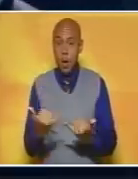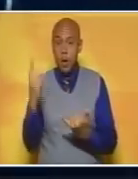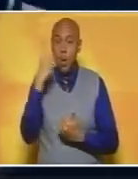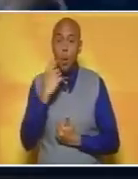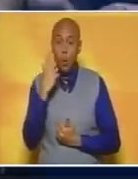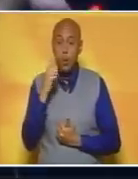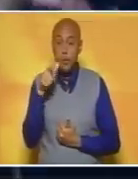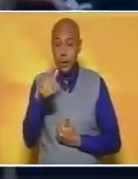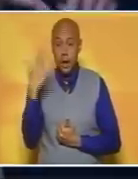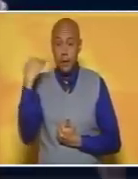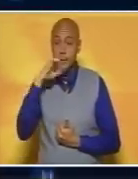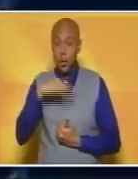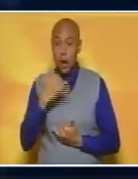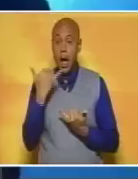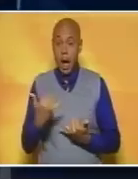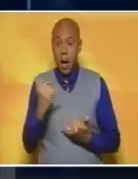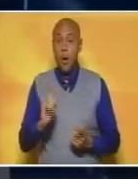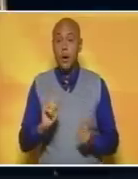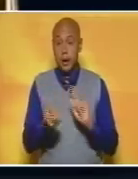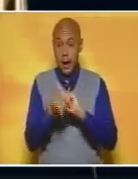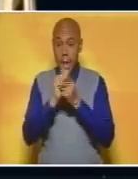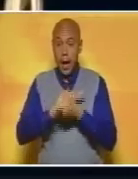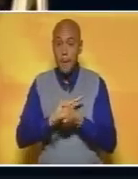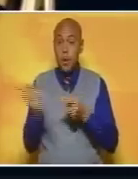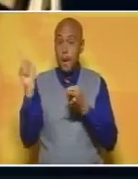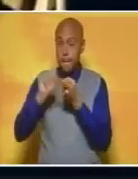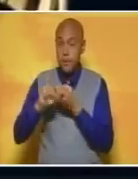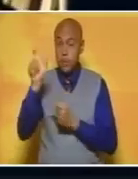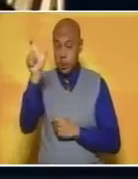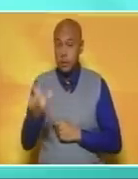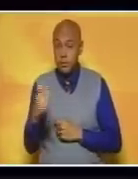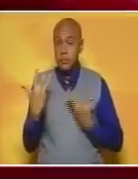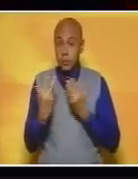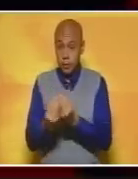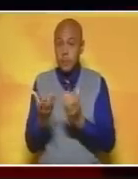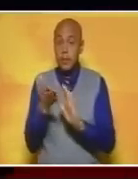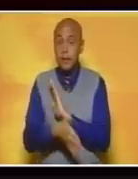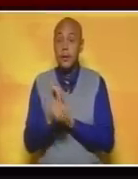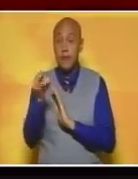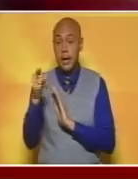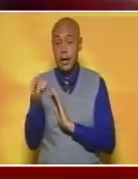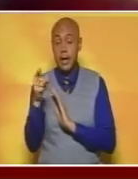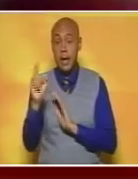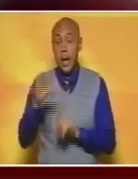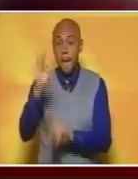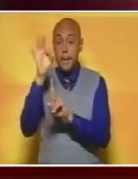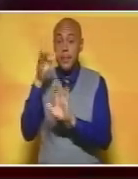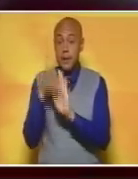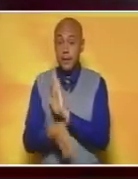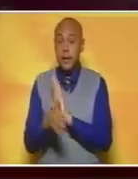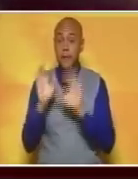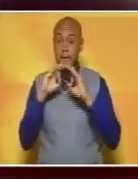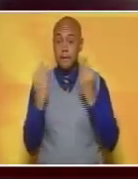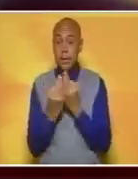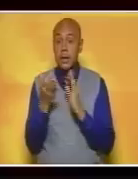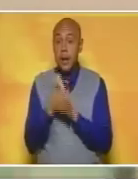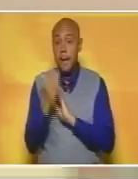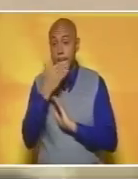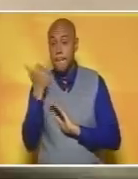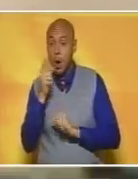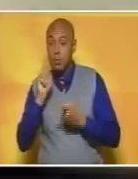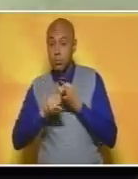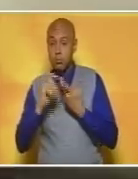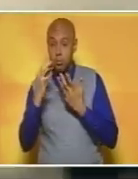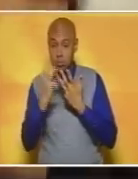andaba en bicicleta a tener una esposa que lo ame mucho y dé la vida por él. Agregó que lo más especial que tiene una familia es el